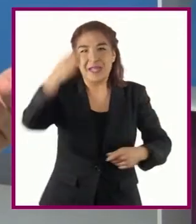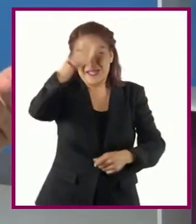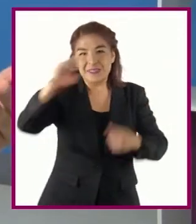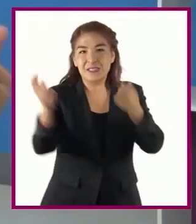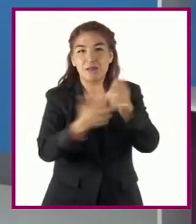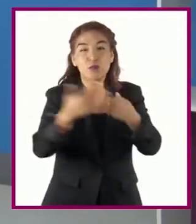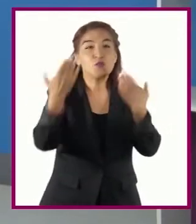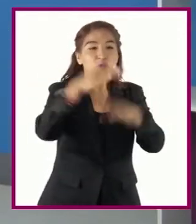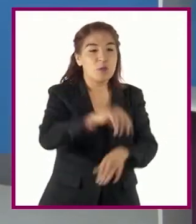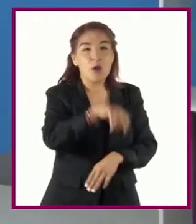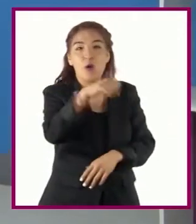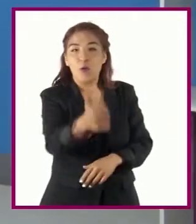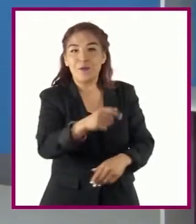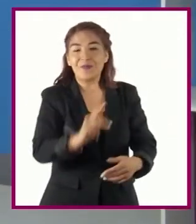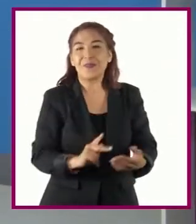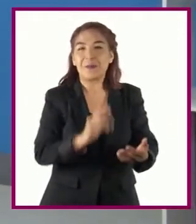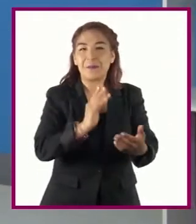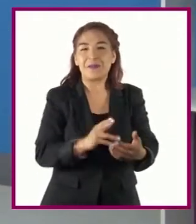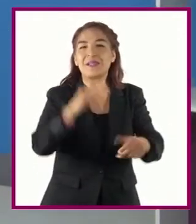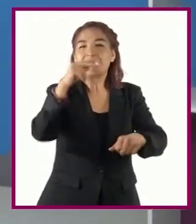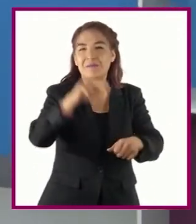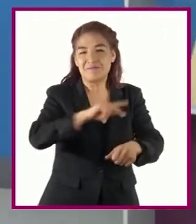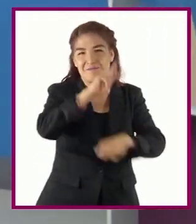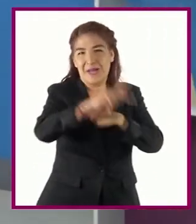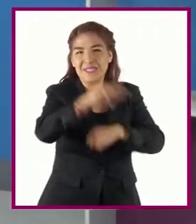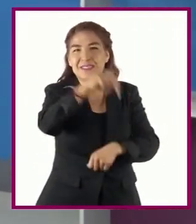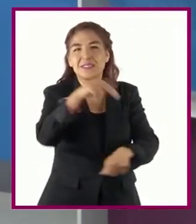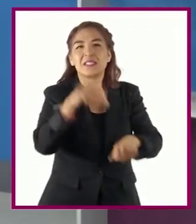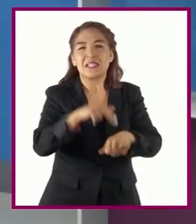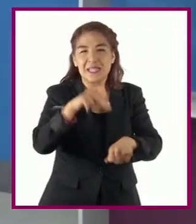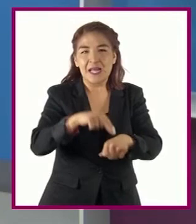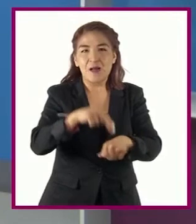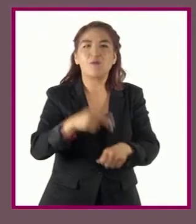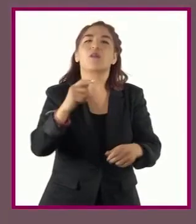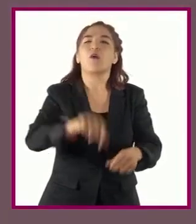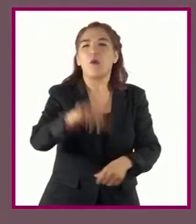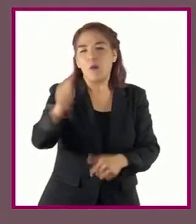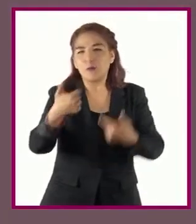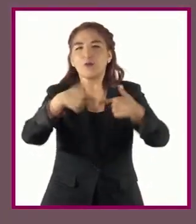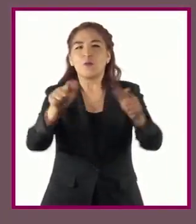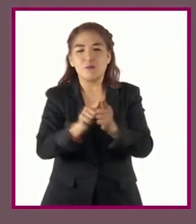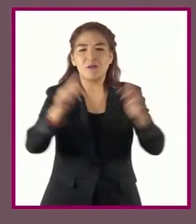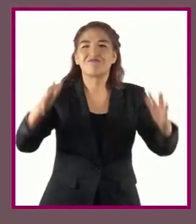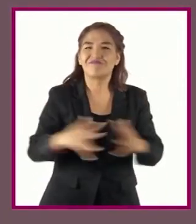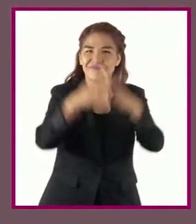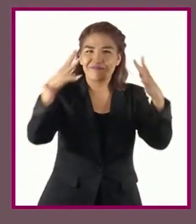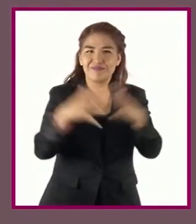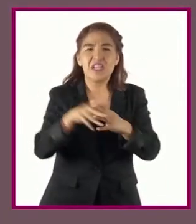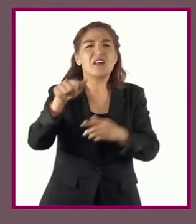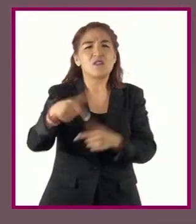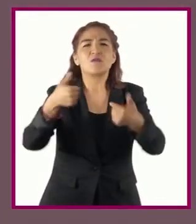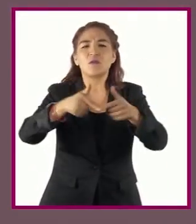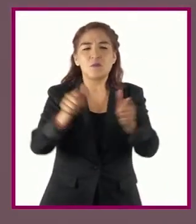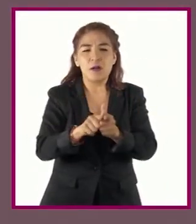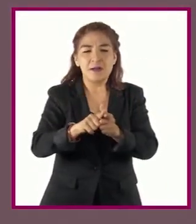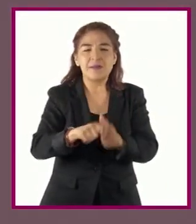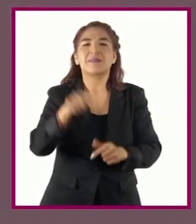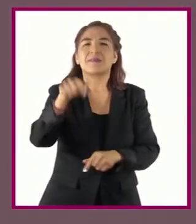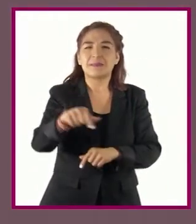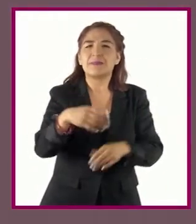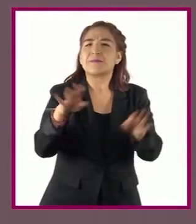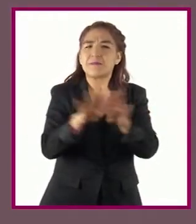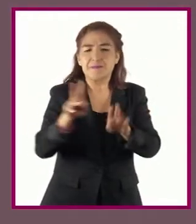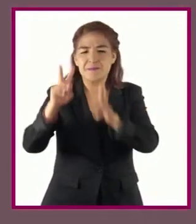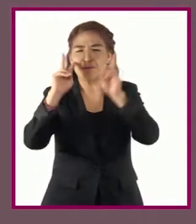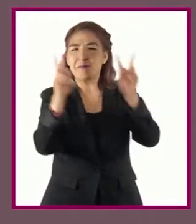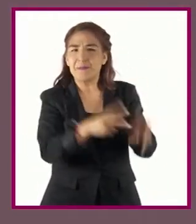sobre los nicaragüenses, propició el estallido de nuevos grupos armados. En estos grupos, pronto cobró mucha